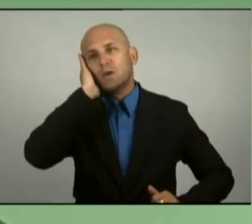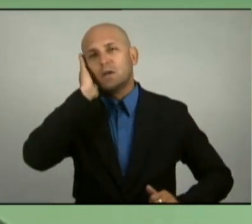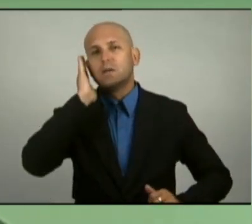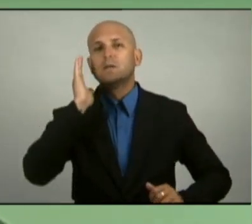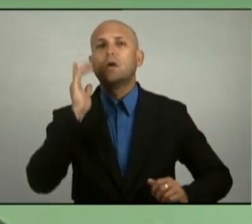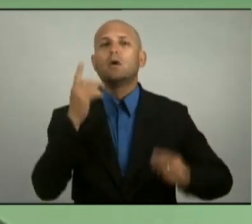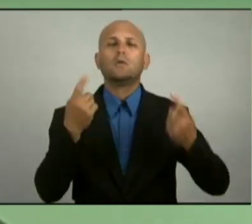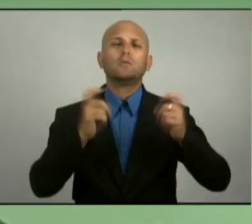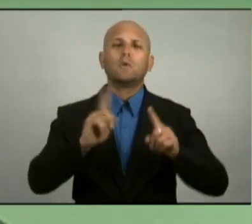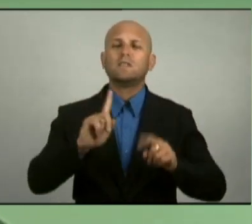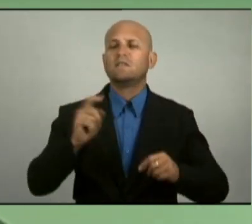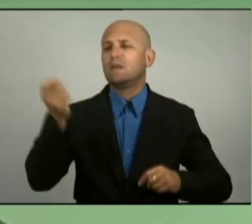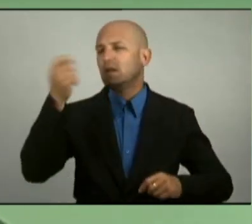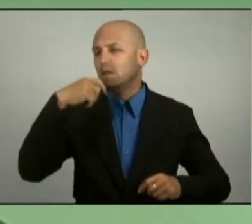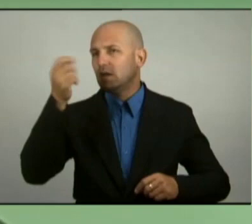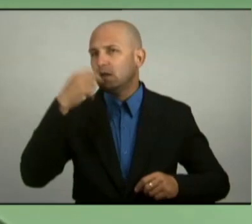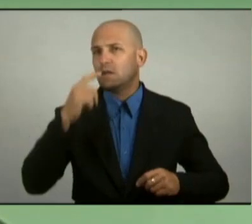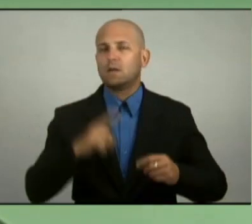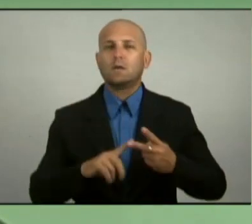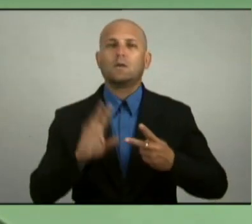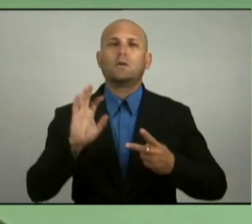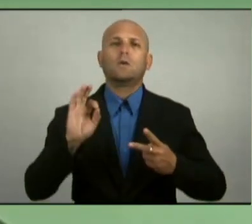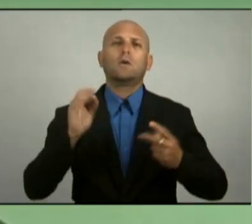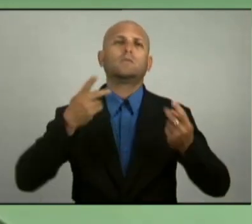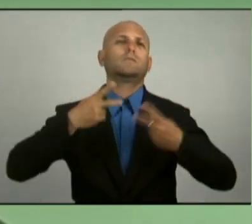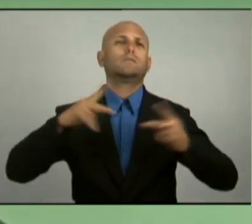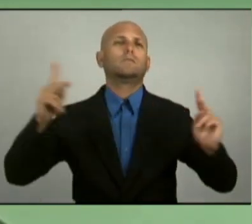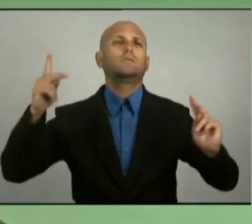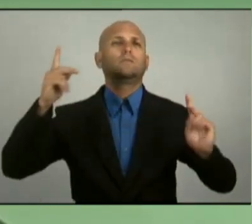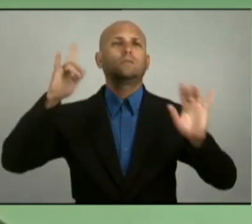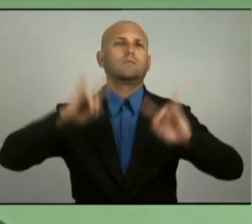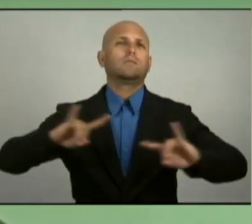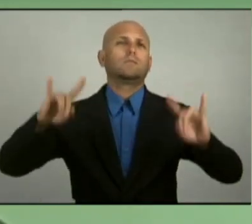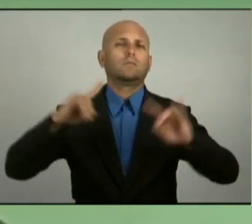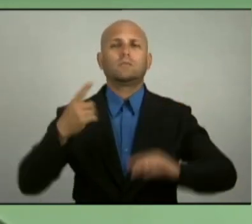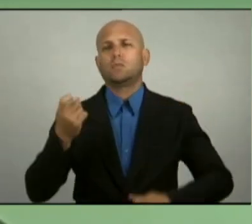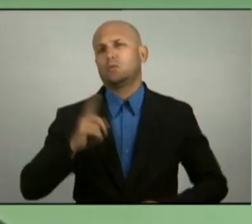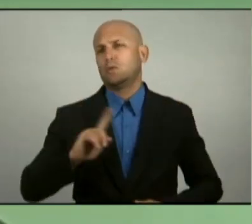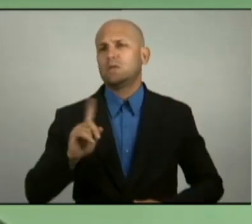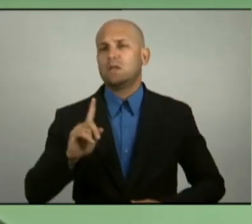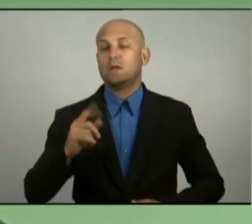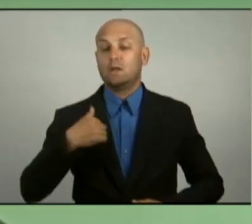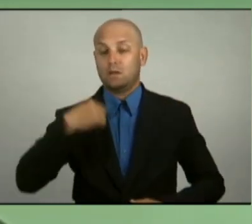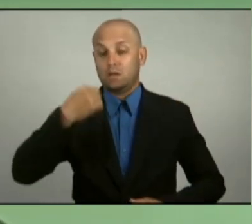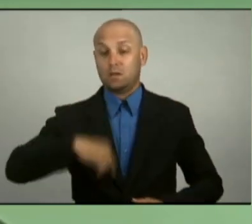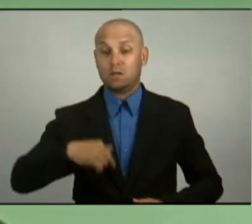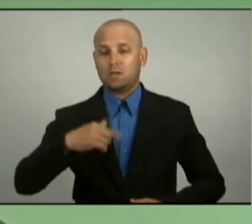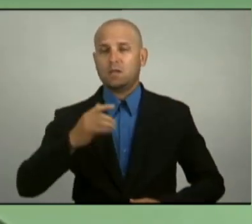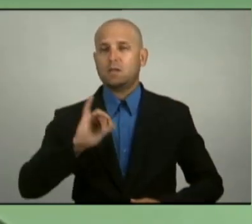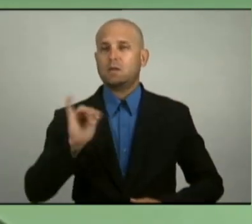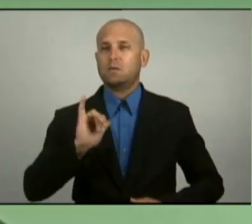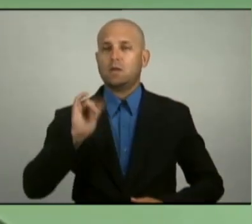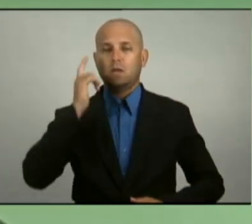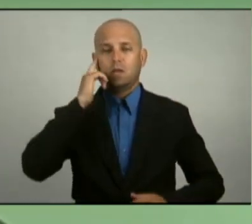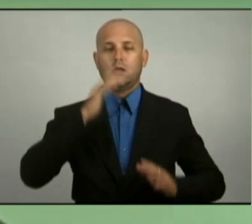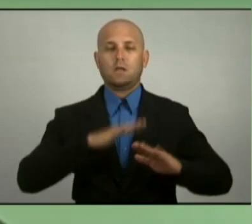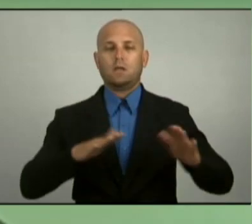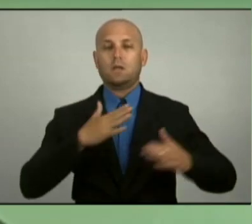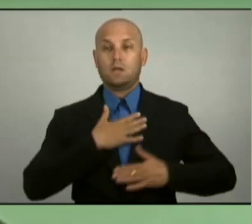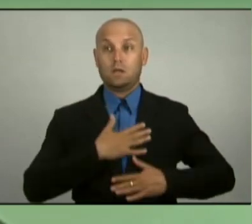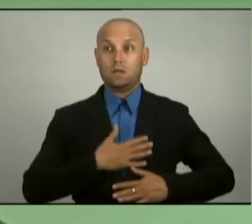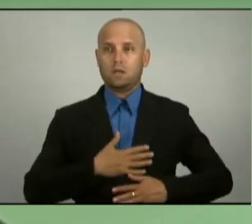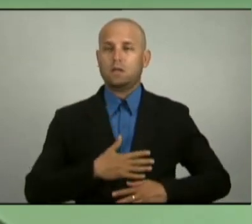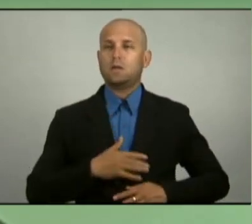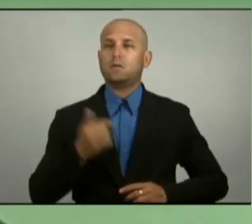ni tener un conocimiento especial eh la higiene de sueño va desde que desde el momento en que ya nos disponemos a dormir